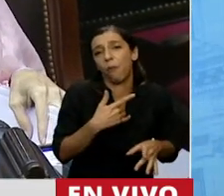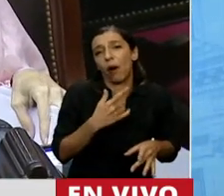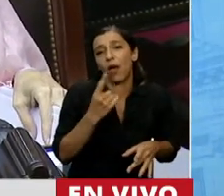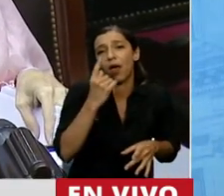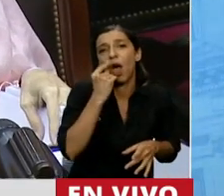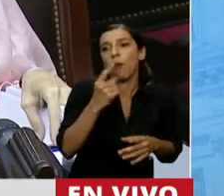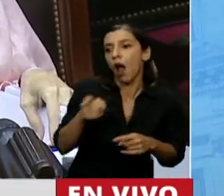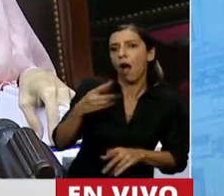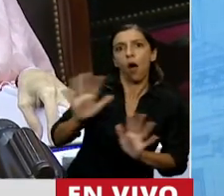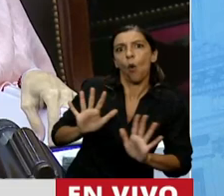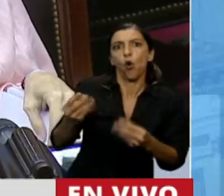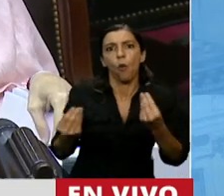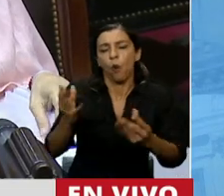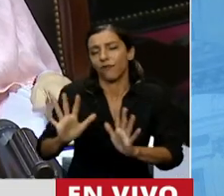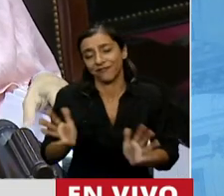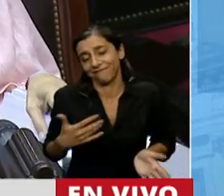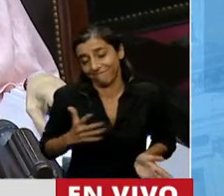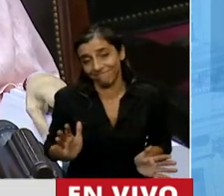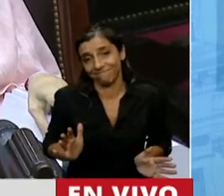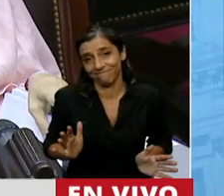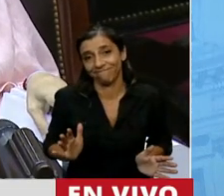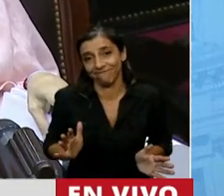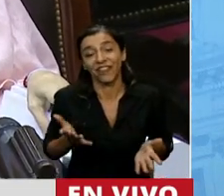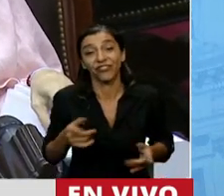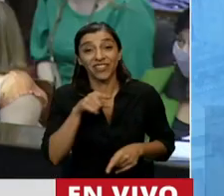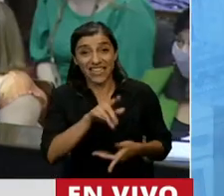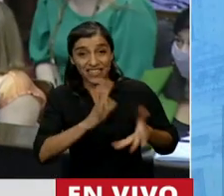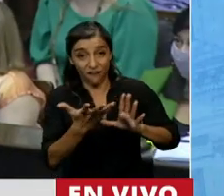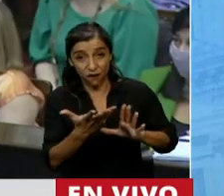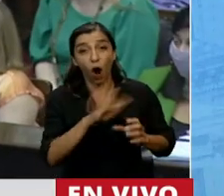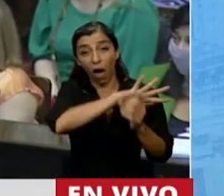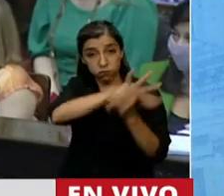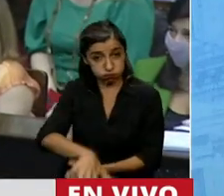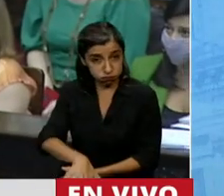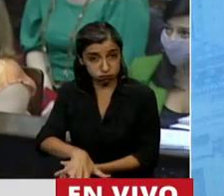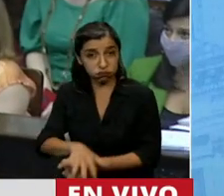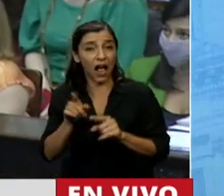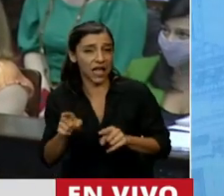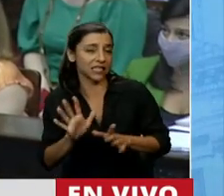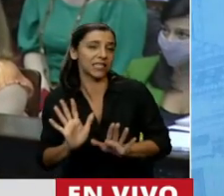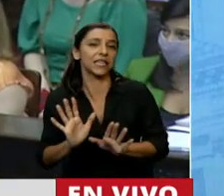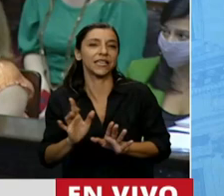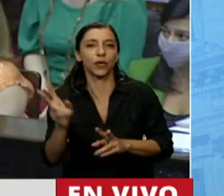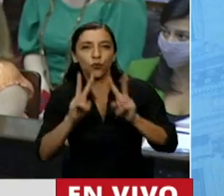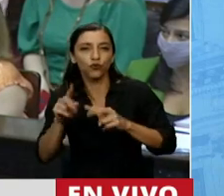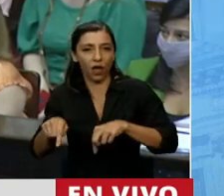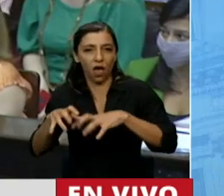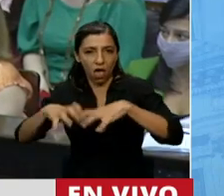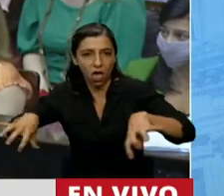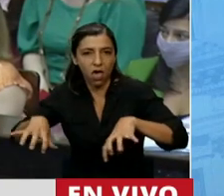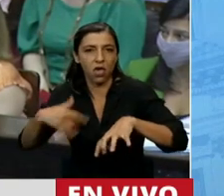presidente, porque por eso esos mecanismos misóginos de poder que nos dividen, que nos oprimen y que